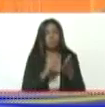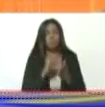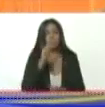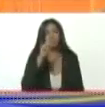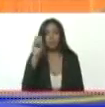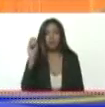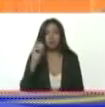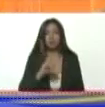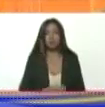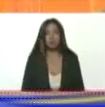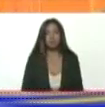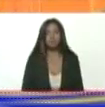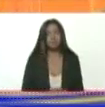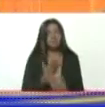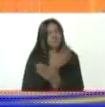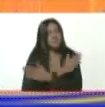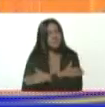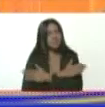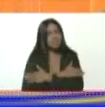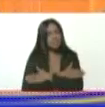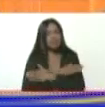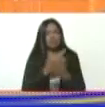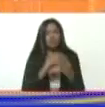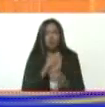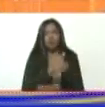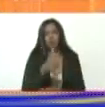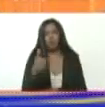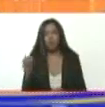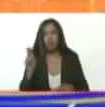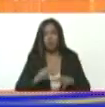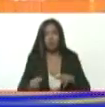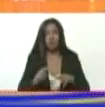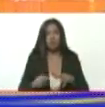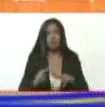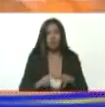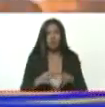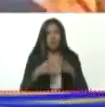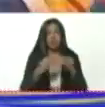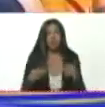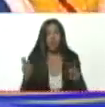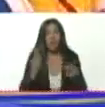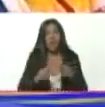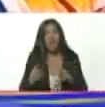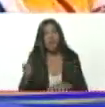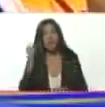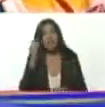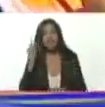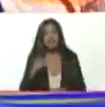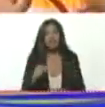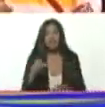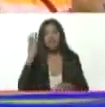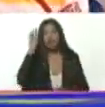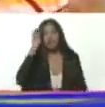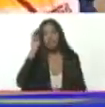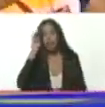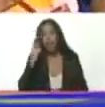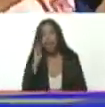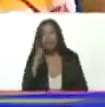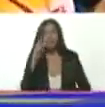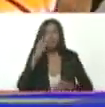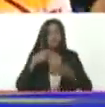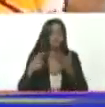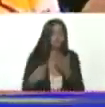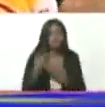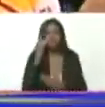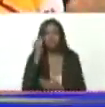2019-2020. Felicidades a todos los niños, a todas las niñas, a los maestros, a las